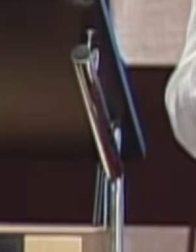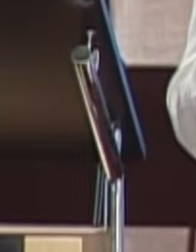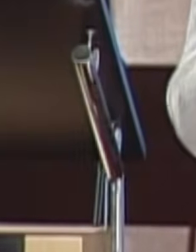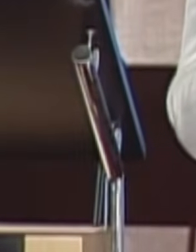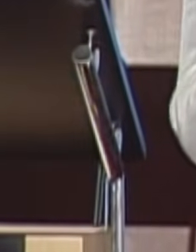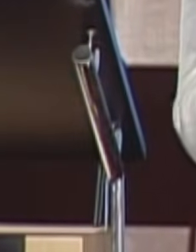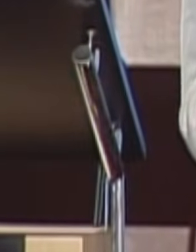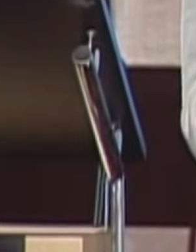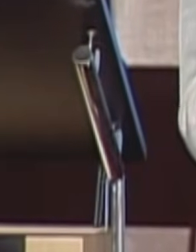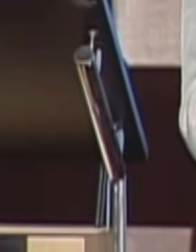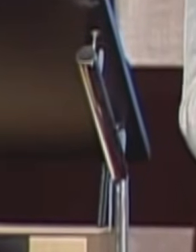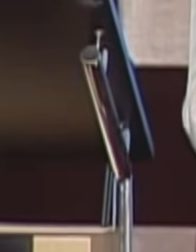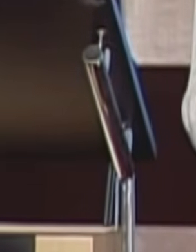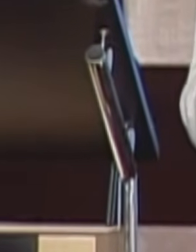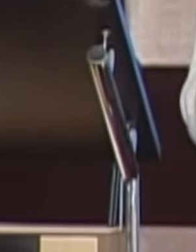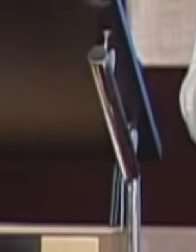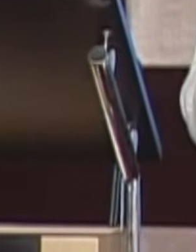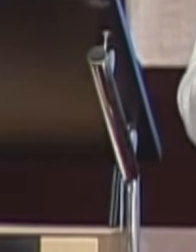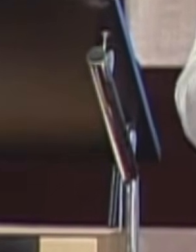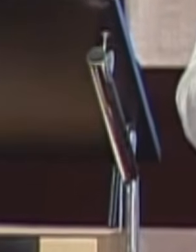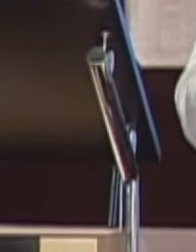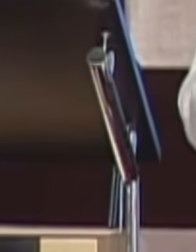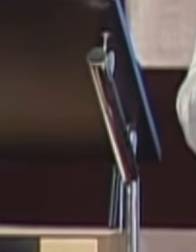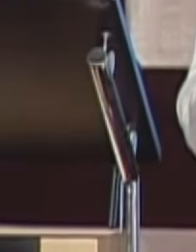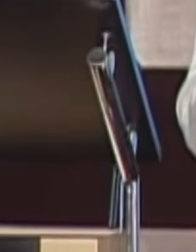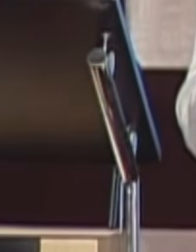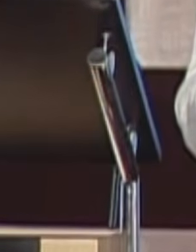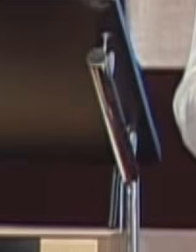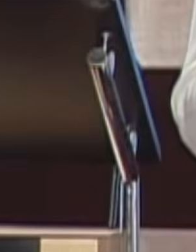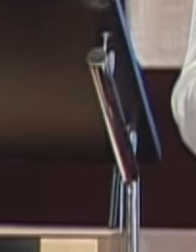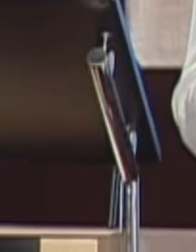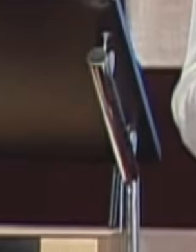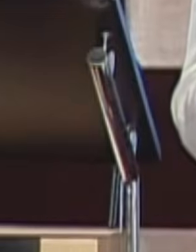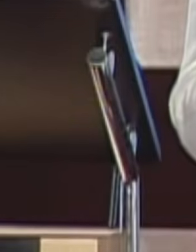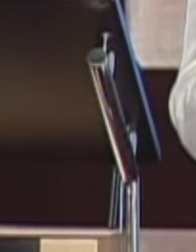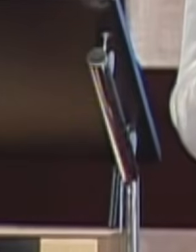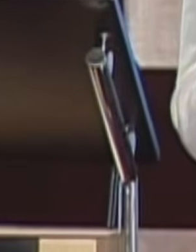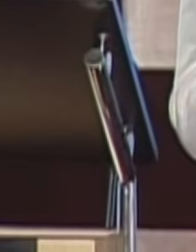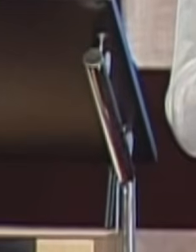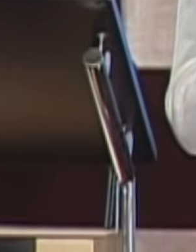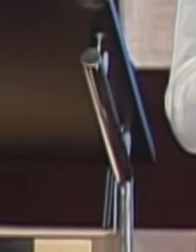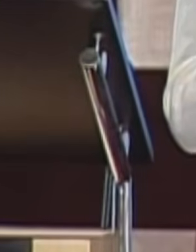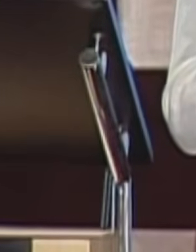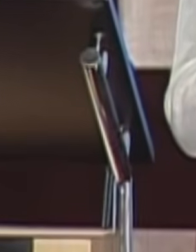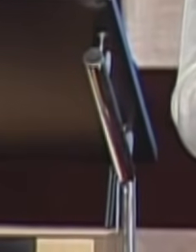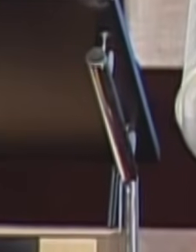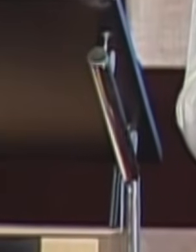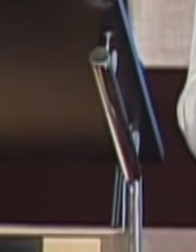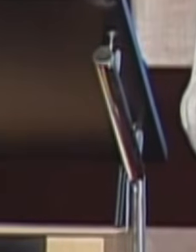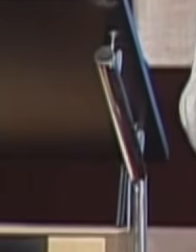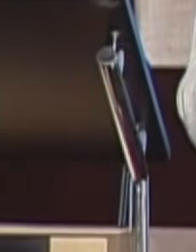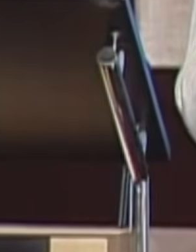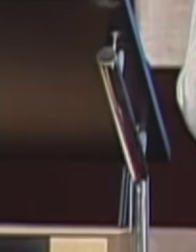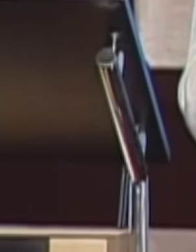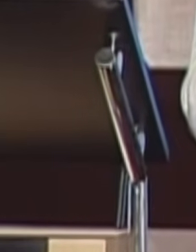información verídica, real y que les ayudará a cuidar su salud. Aprovecho este momento antes de iniciar la conferencia